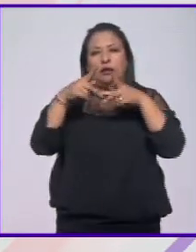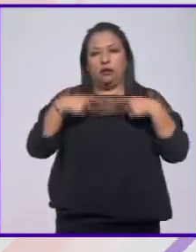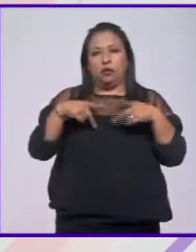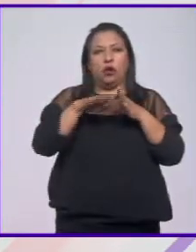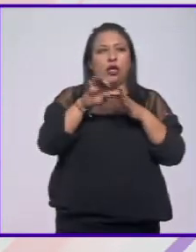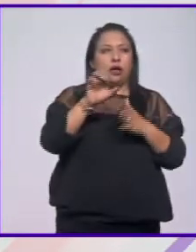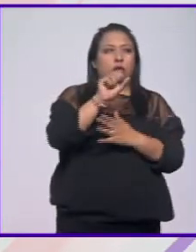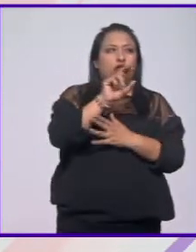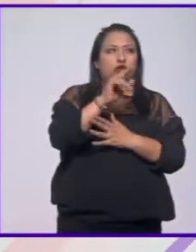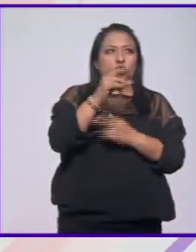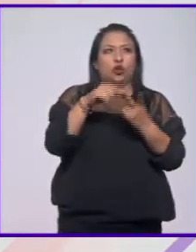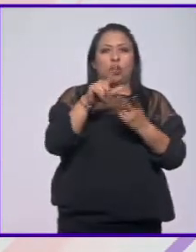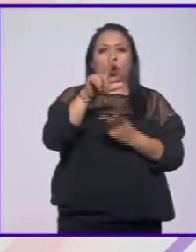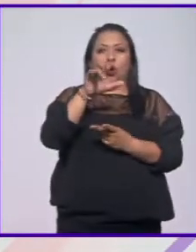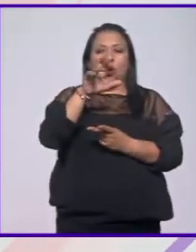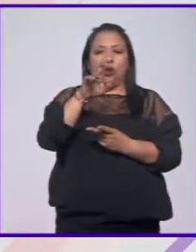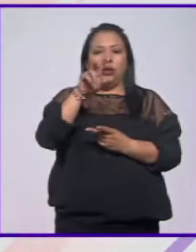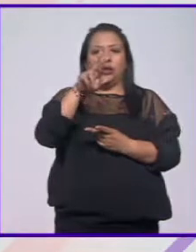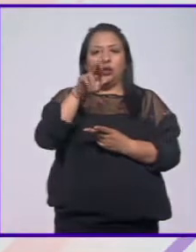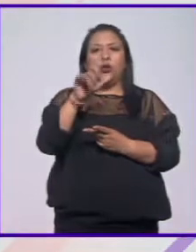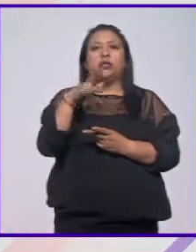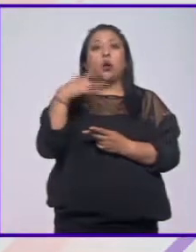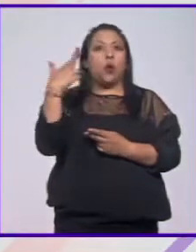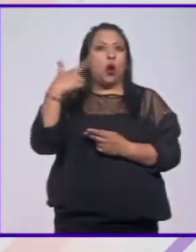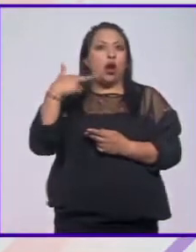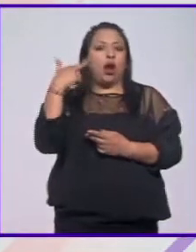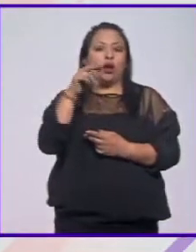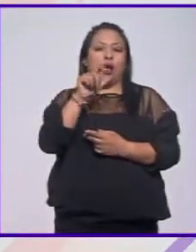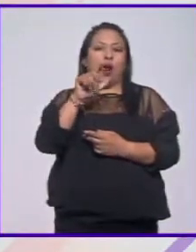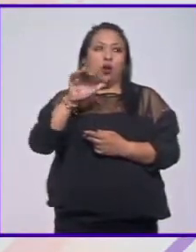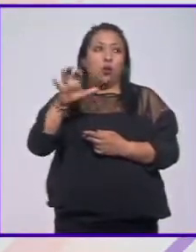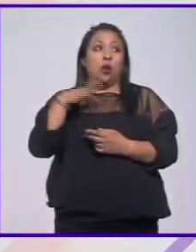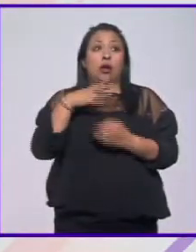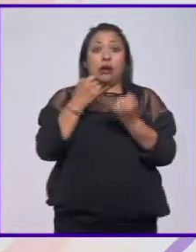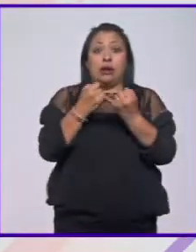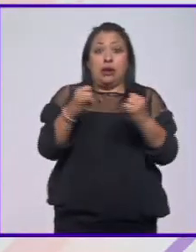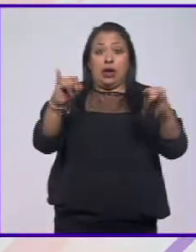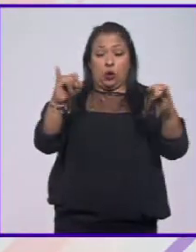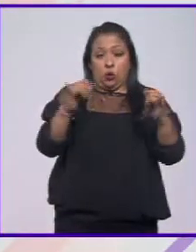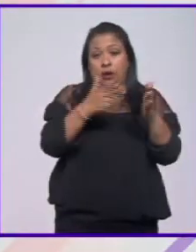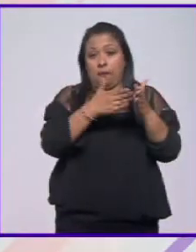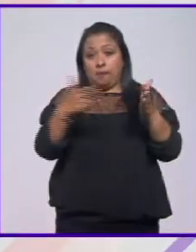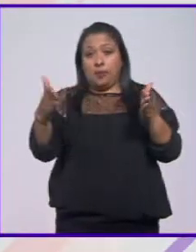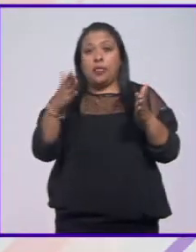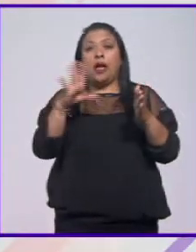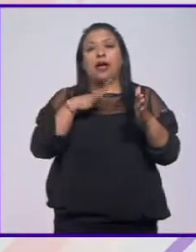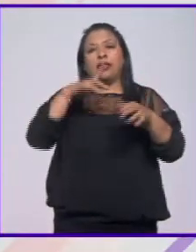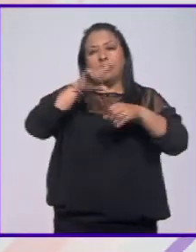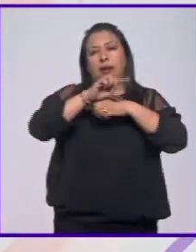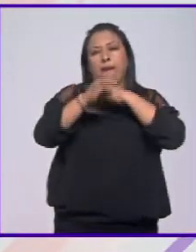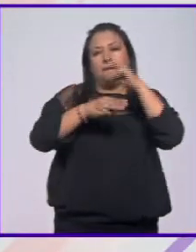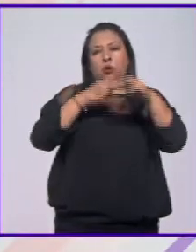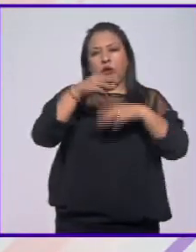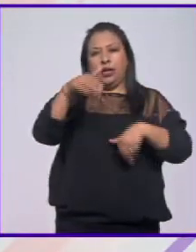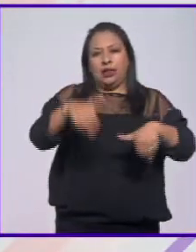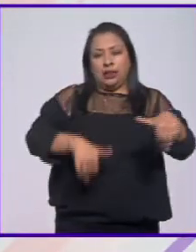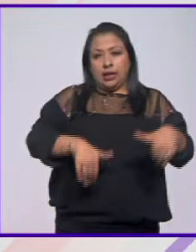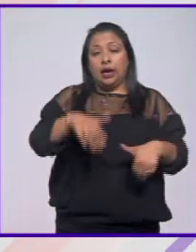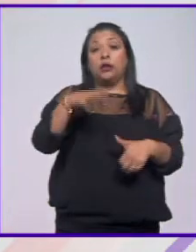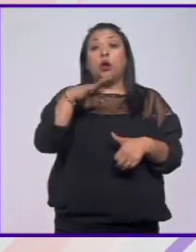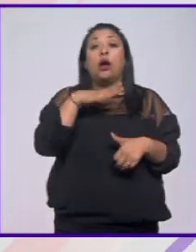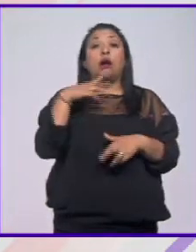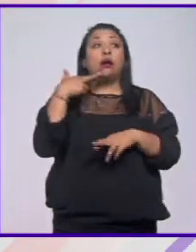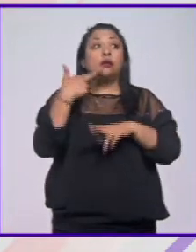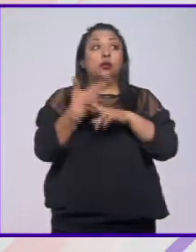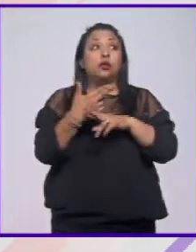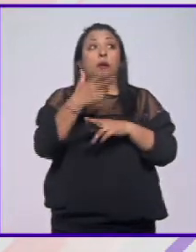Susy Shock y Lourdes Ruiz, la reina del albur. El evento inaugural de este ciclo en el contexto del Día Mundial del Teatro estará a cargo